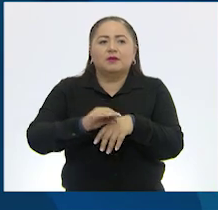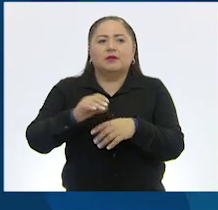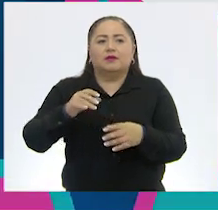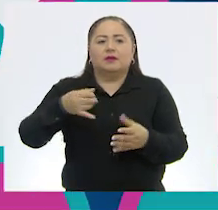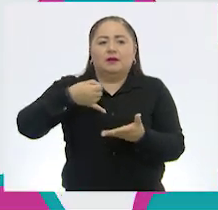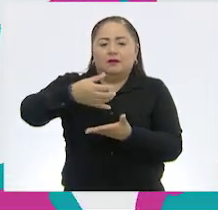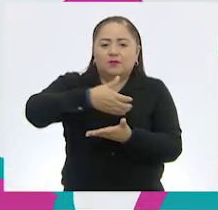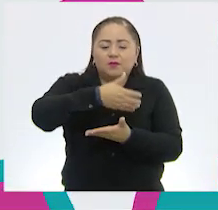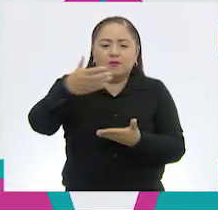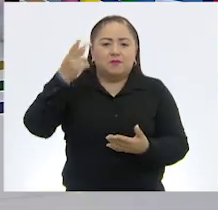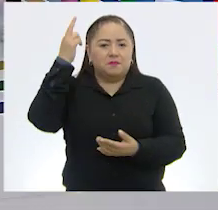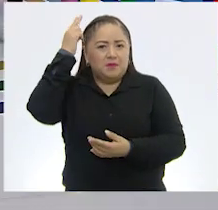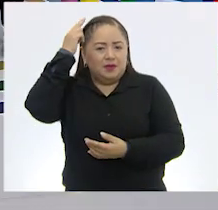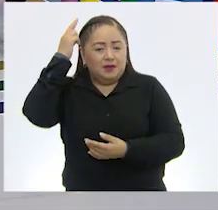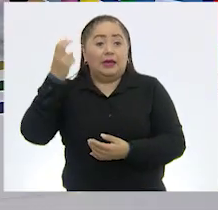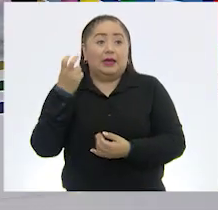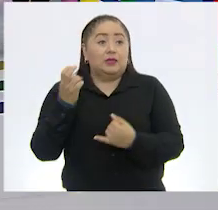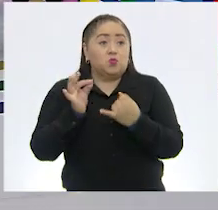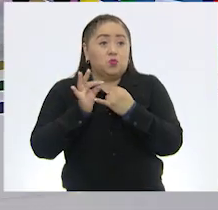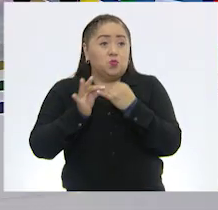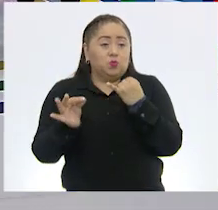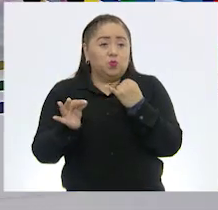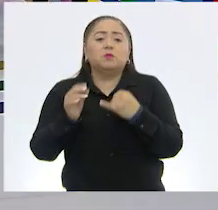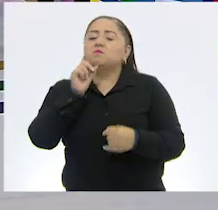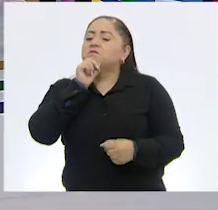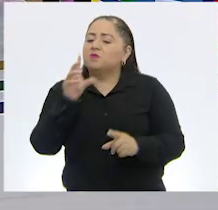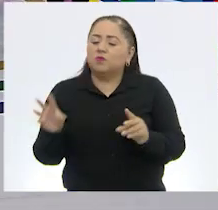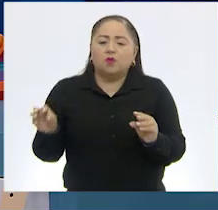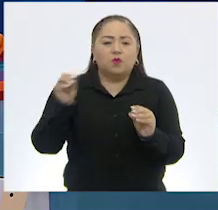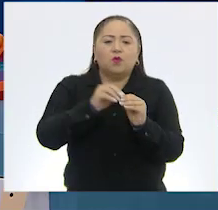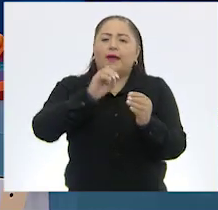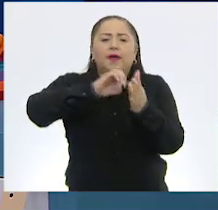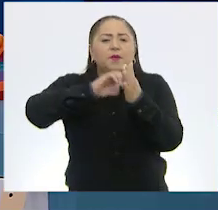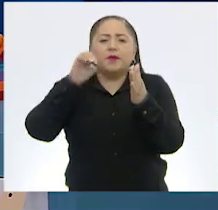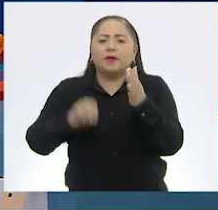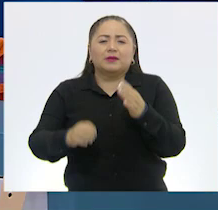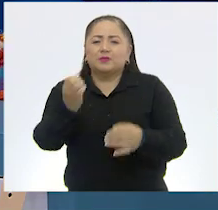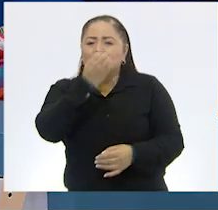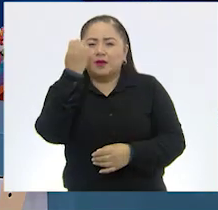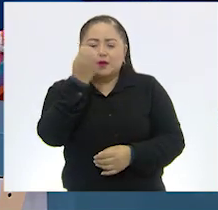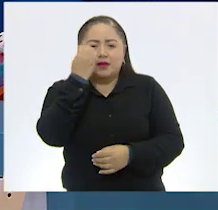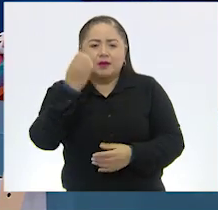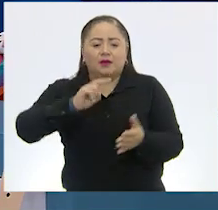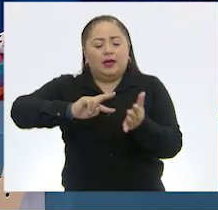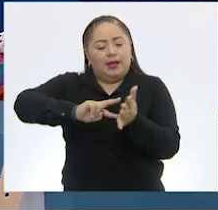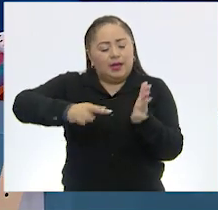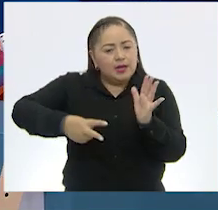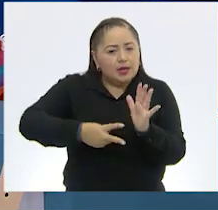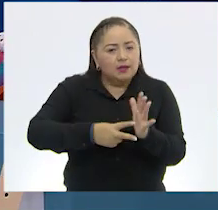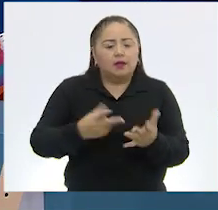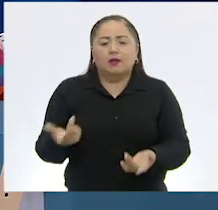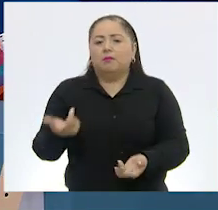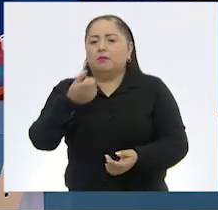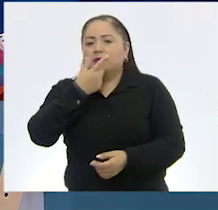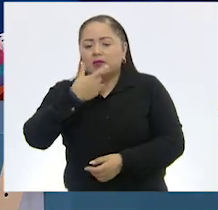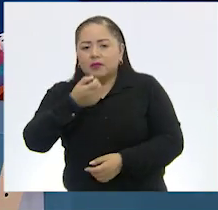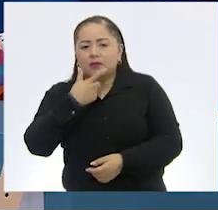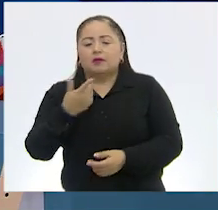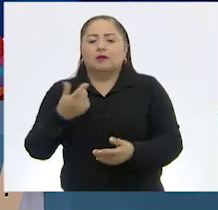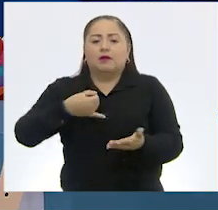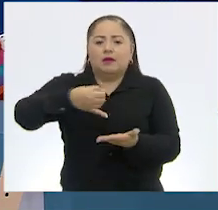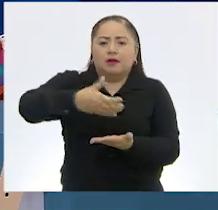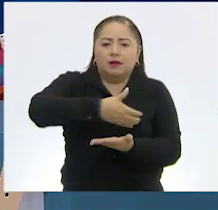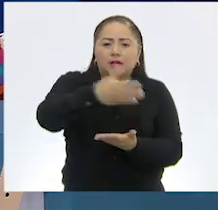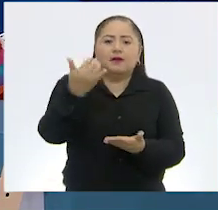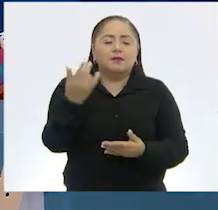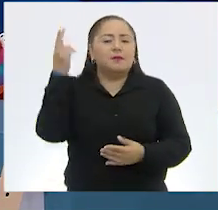maestra. En esta última se incluyen algunos ejemplos, como la Escuela Nacional de Ingenieros, la de Medicina, la de Agricultura y